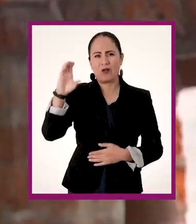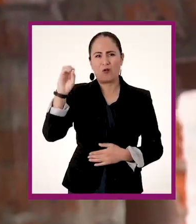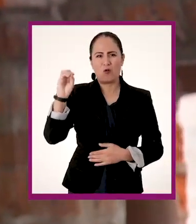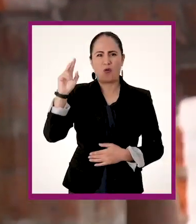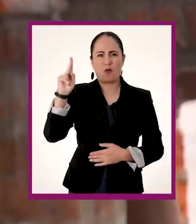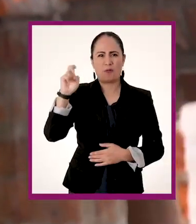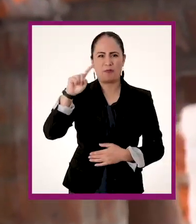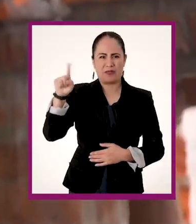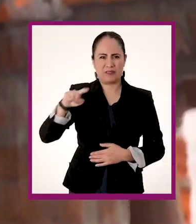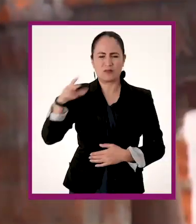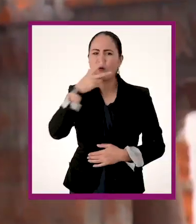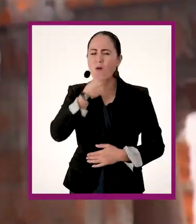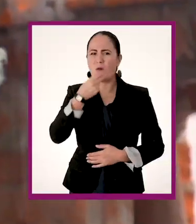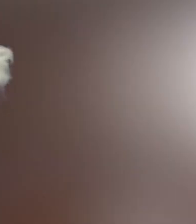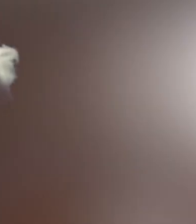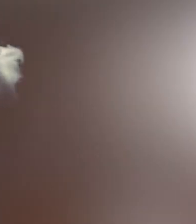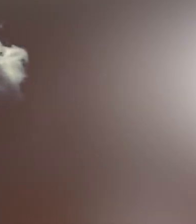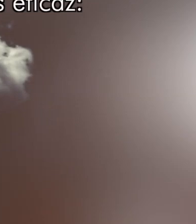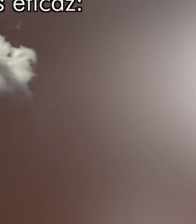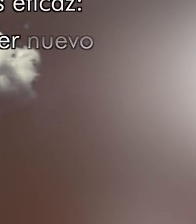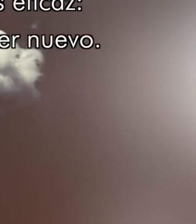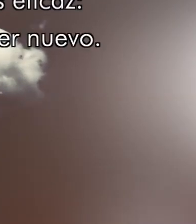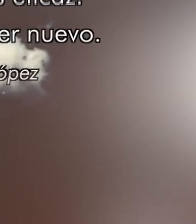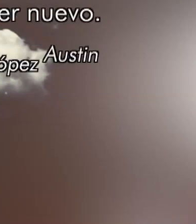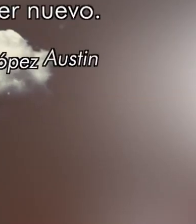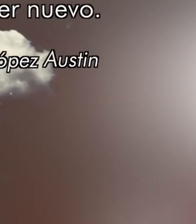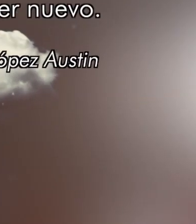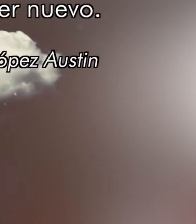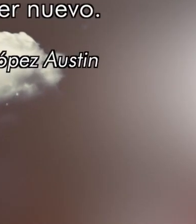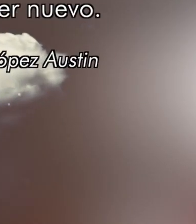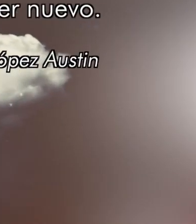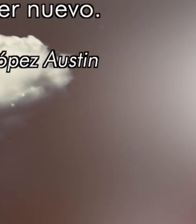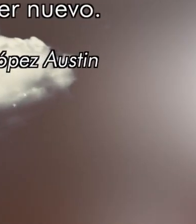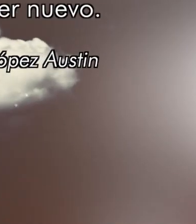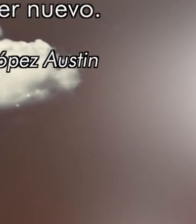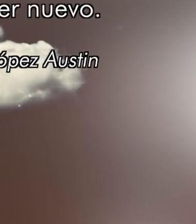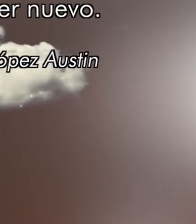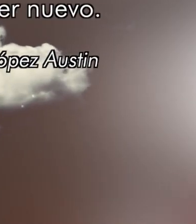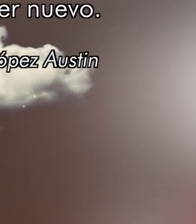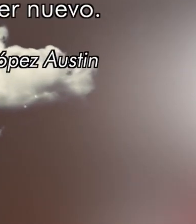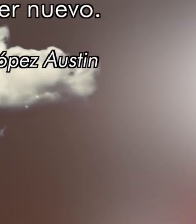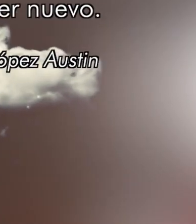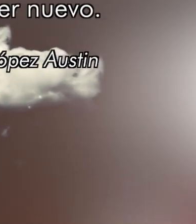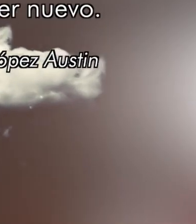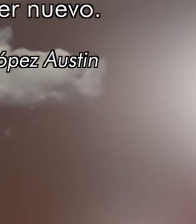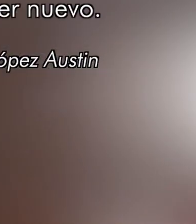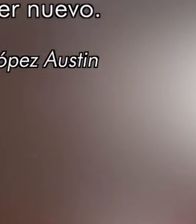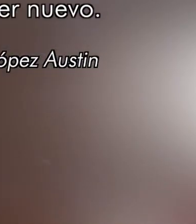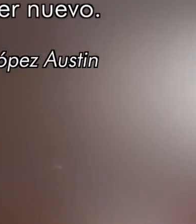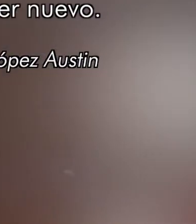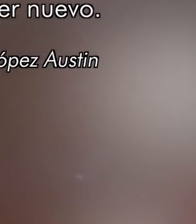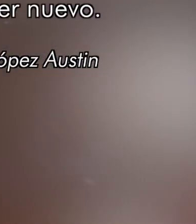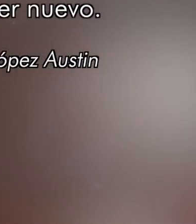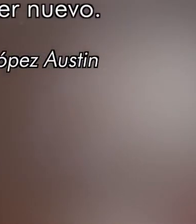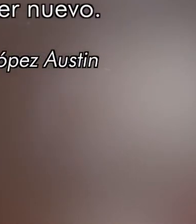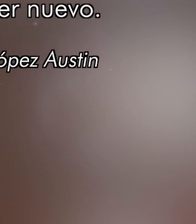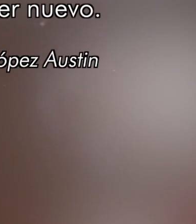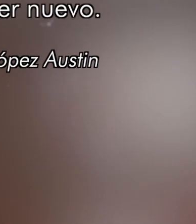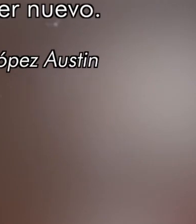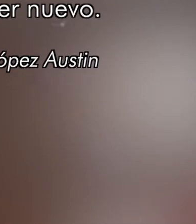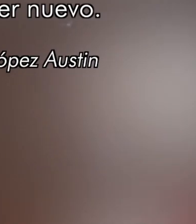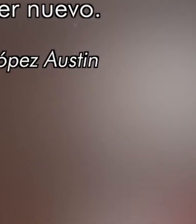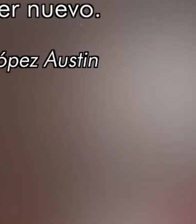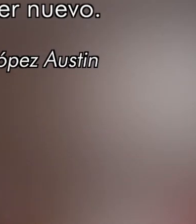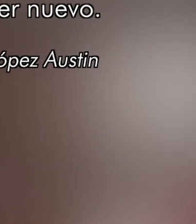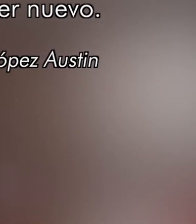El doctor López Austin no hace mucho tiempo publicó en un compendio de artículos una muy bella